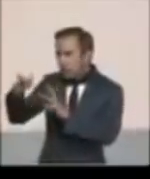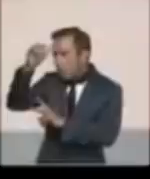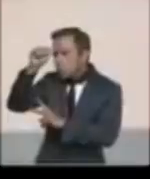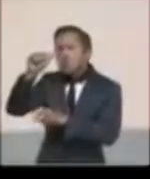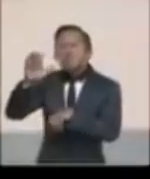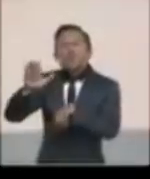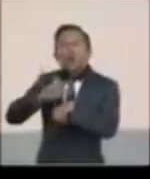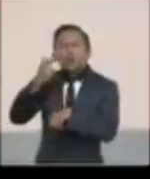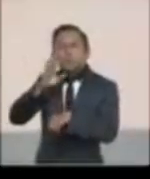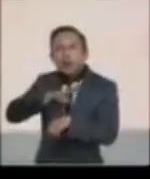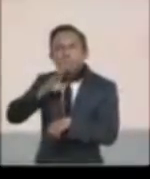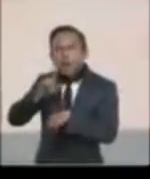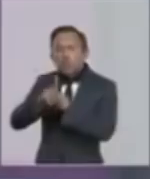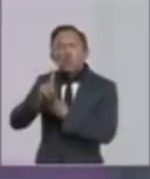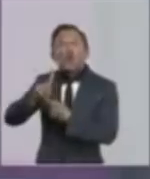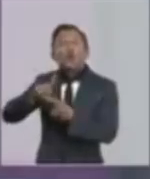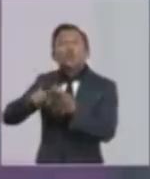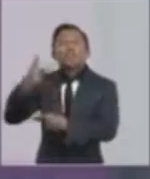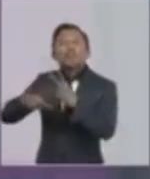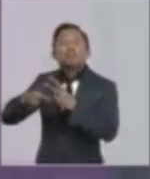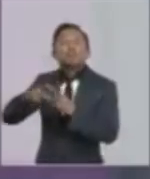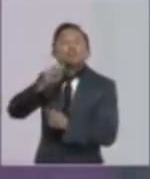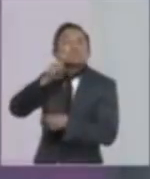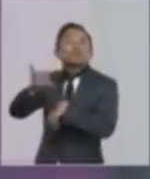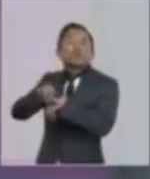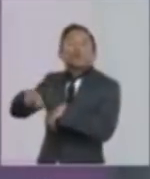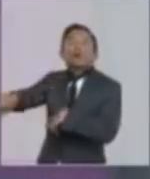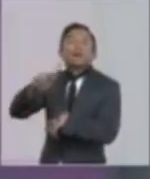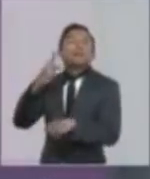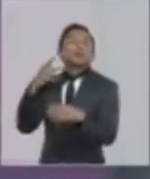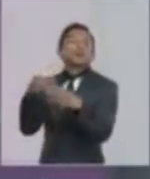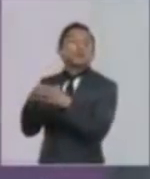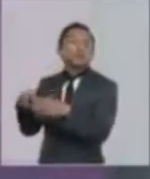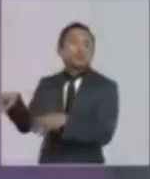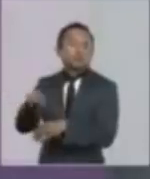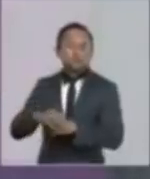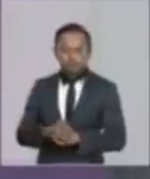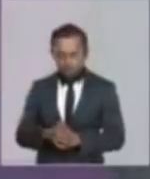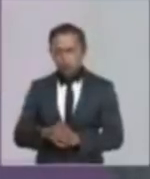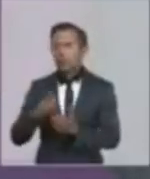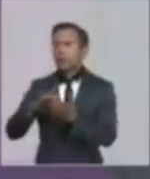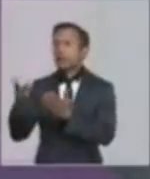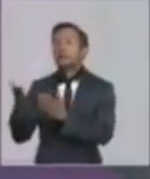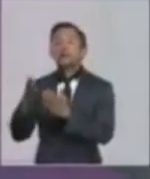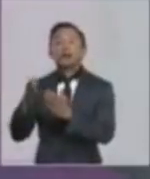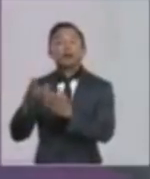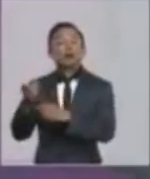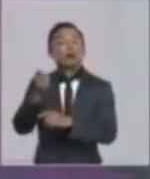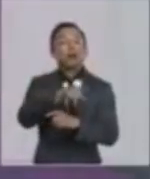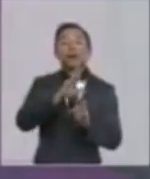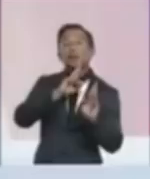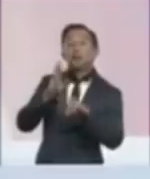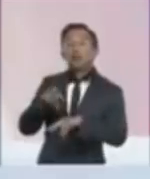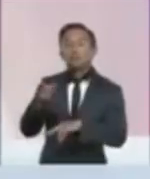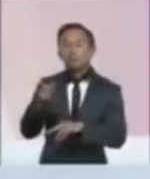partidos políticos. Gracias, candidato. ¿Quiere usted hacer uso de alguna de sus réplicas? Gracias. José Antonio Meade, candidato